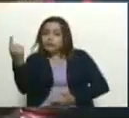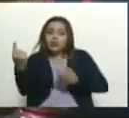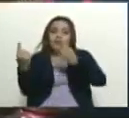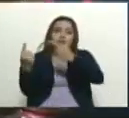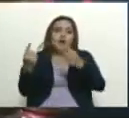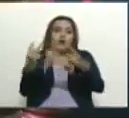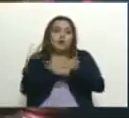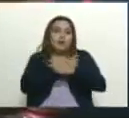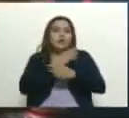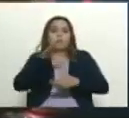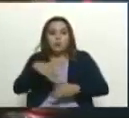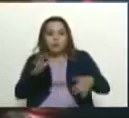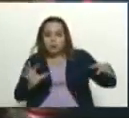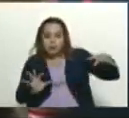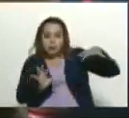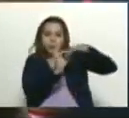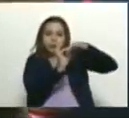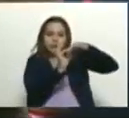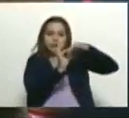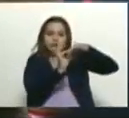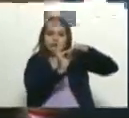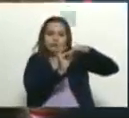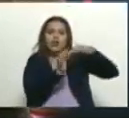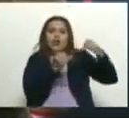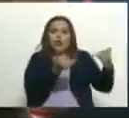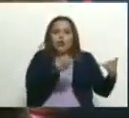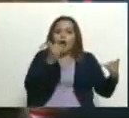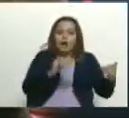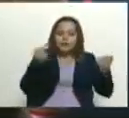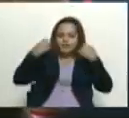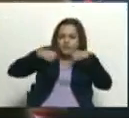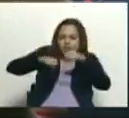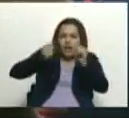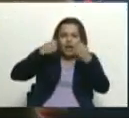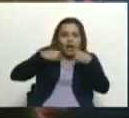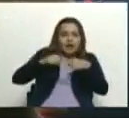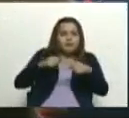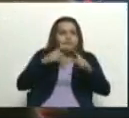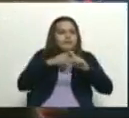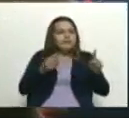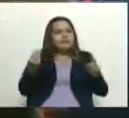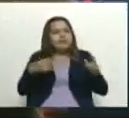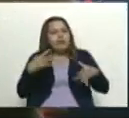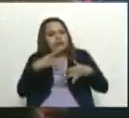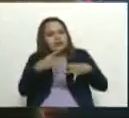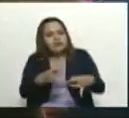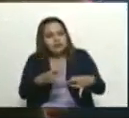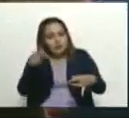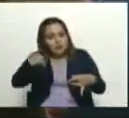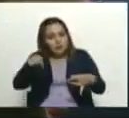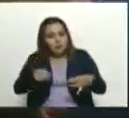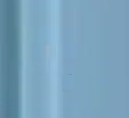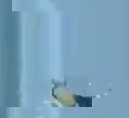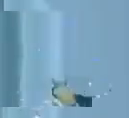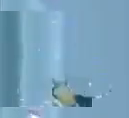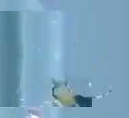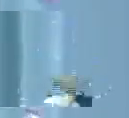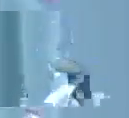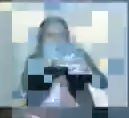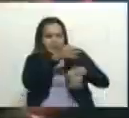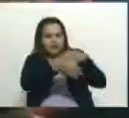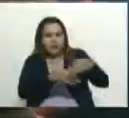hueso se pegó. Y estamos en la fase de fisioterapia. Pero lo interesante de este caso es, como le explicamos a usted, ¿en